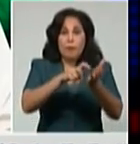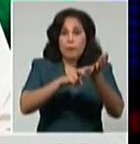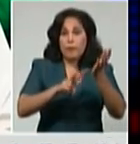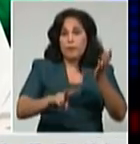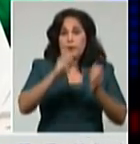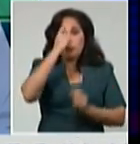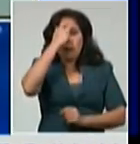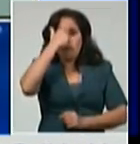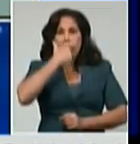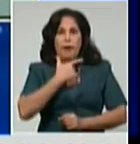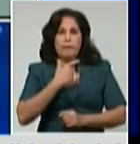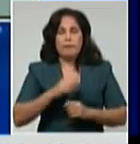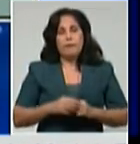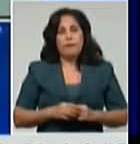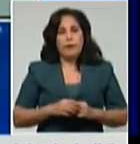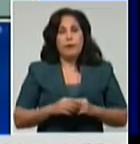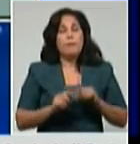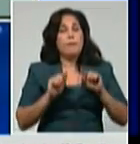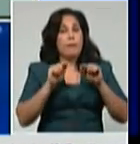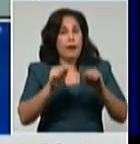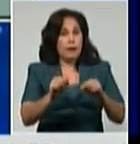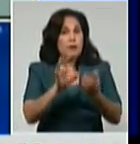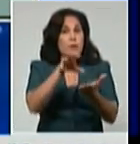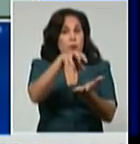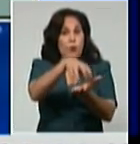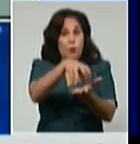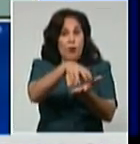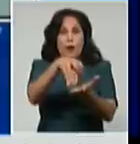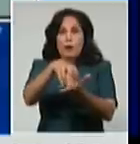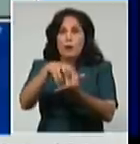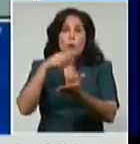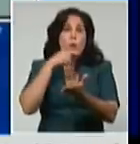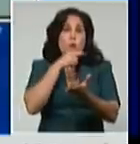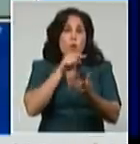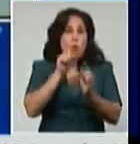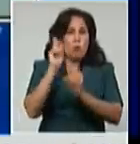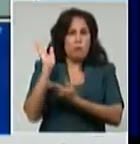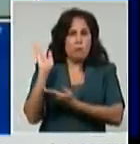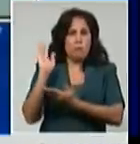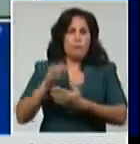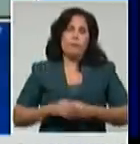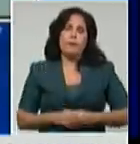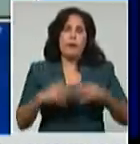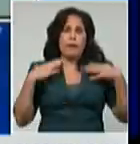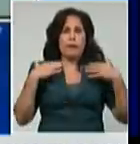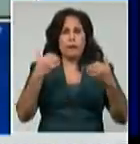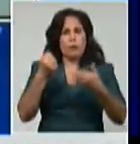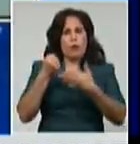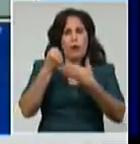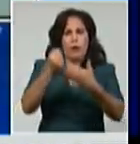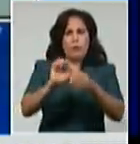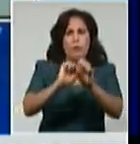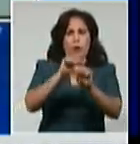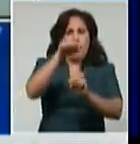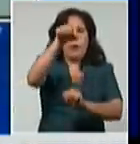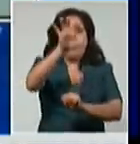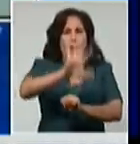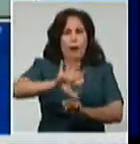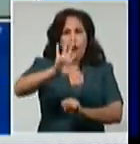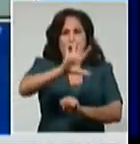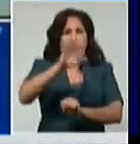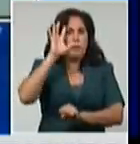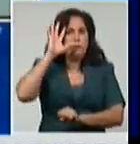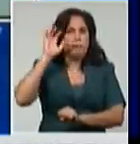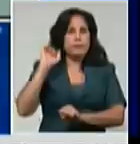de Ávila, pues tiene en estos momentos, ahí también Lilian nos ayuda con el mapa que elaboraron en el Centro